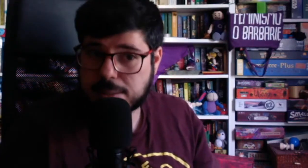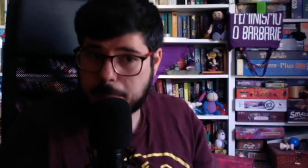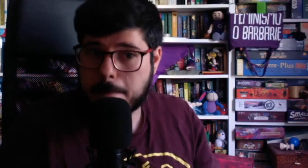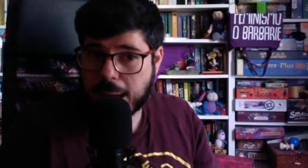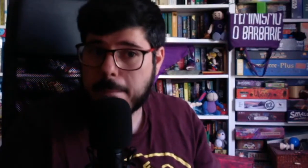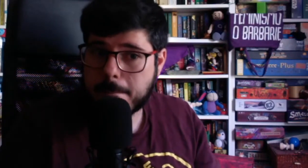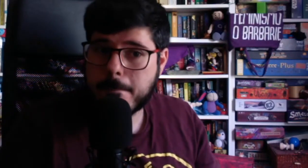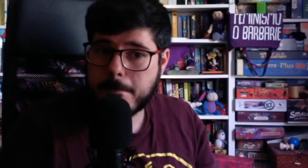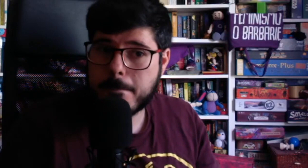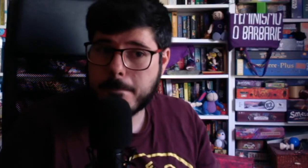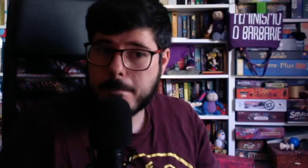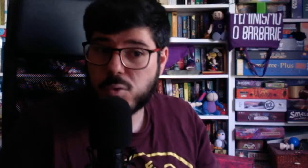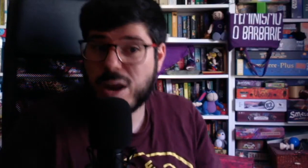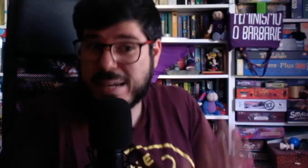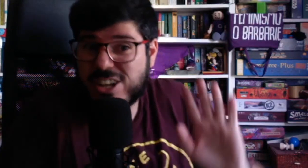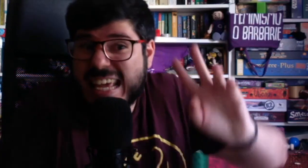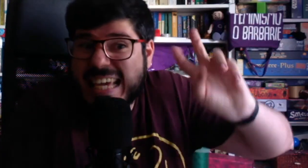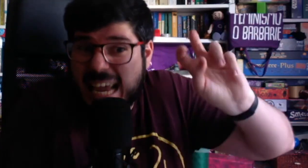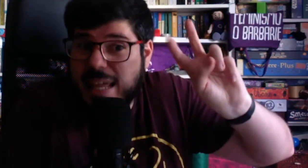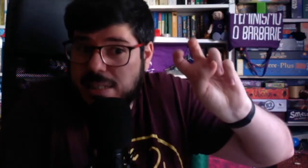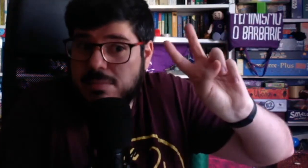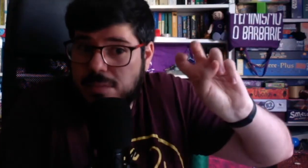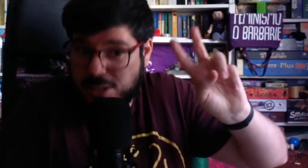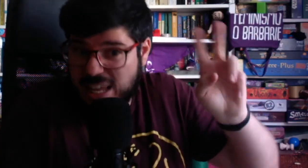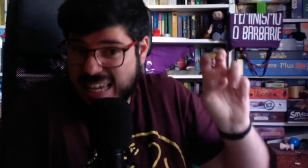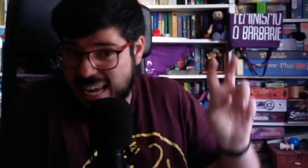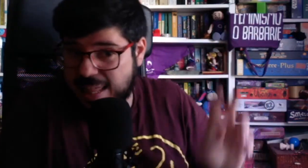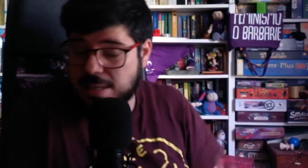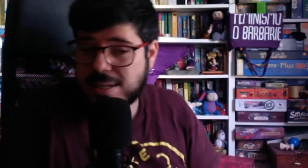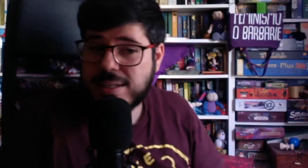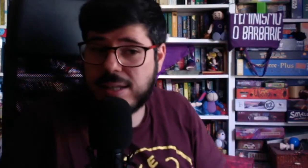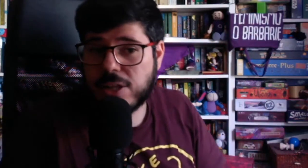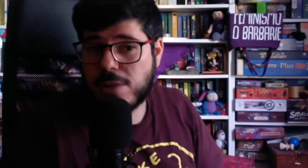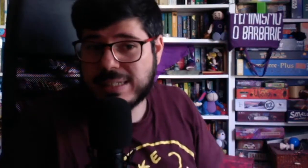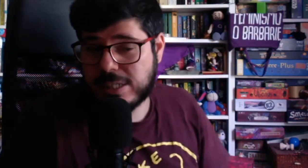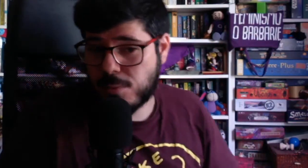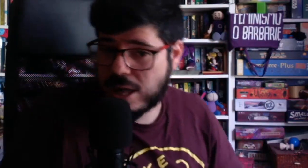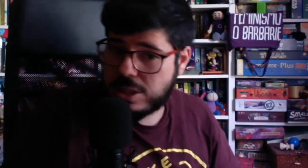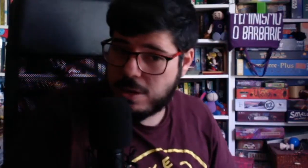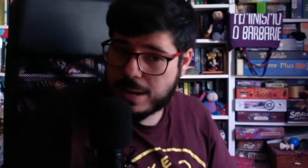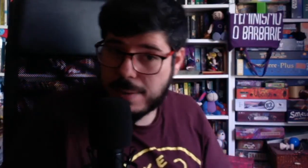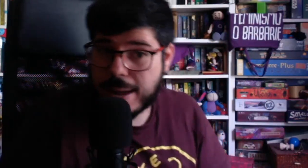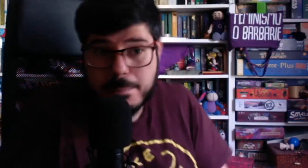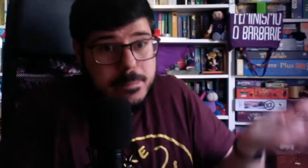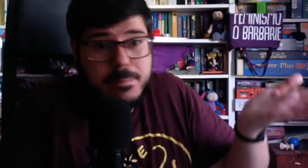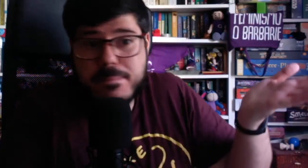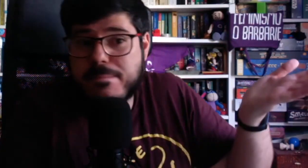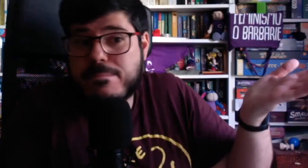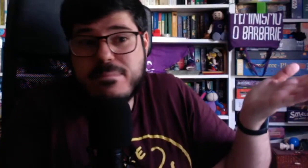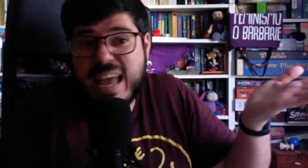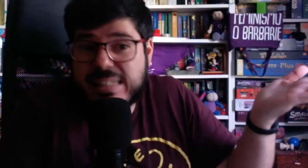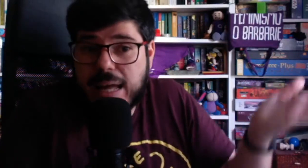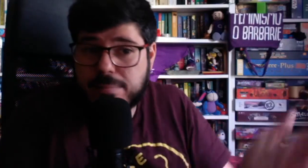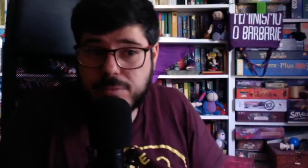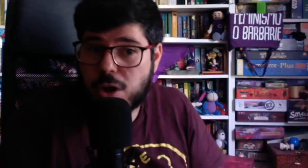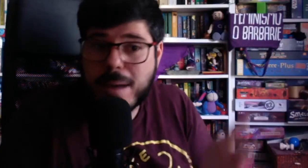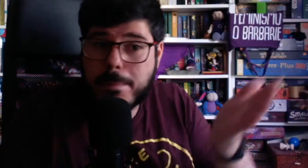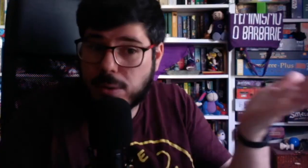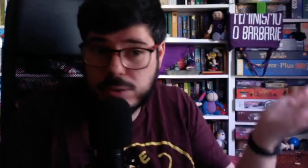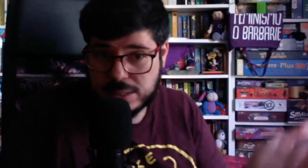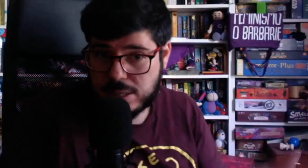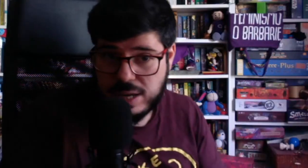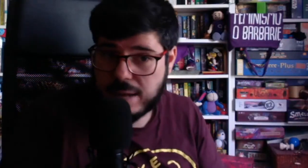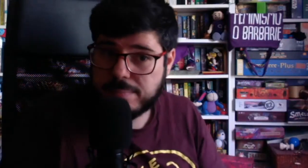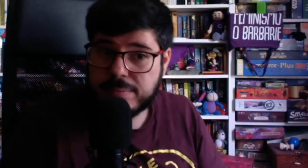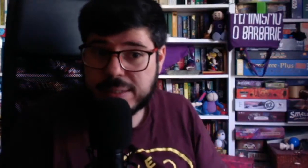Pablo Iglesias vale una persona de izquierdas una persona de izquierdas tirando del machismo rancio para hablar ya está no